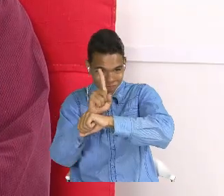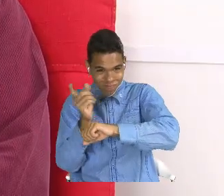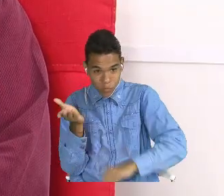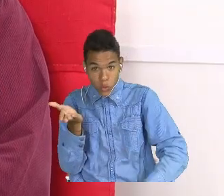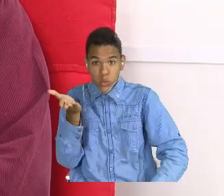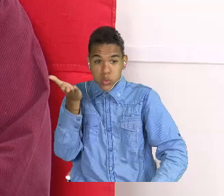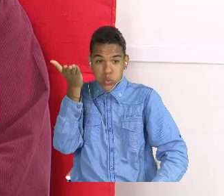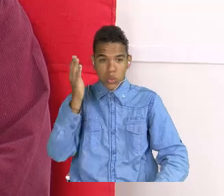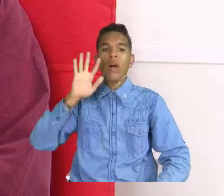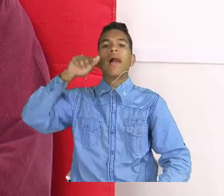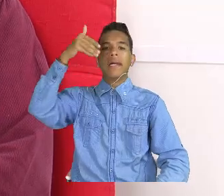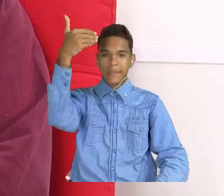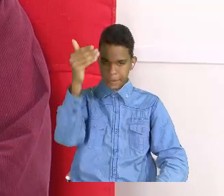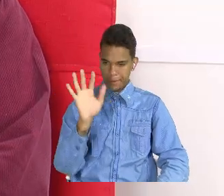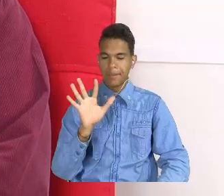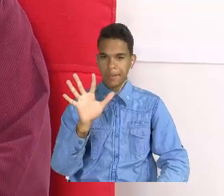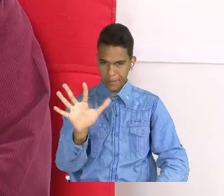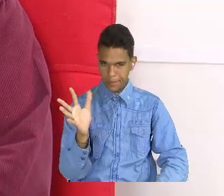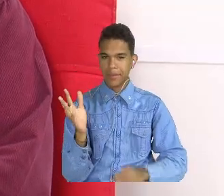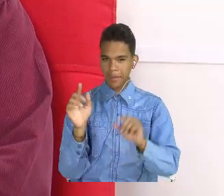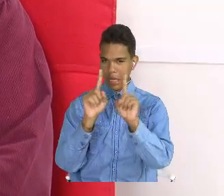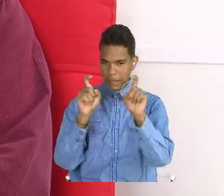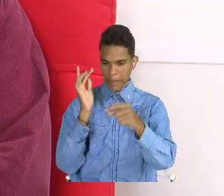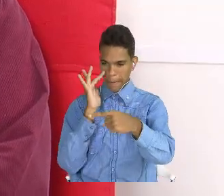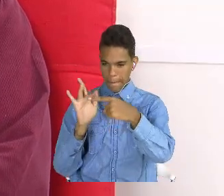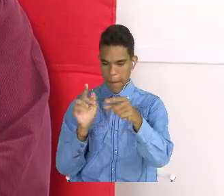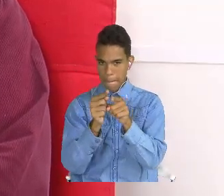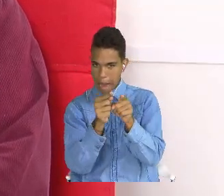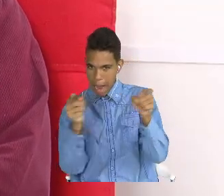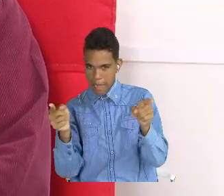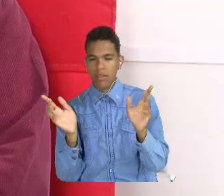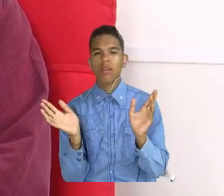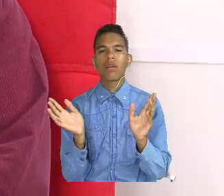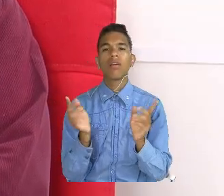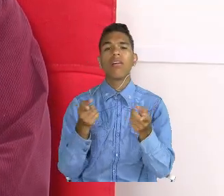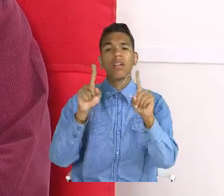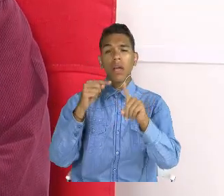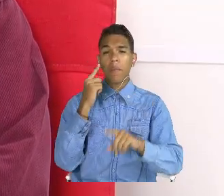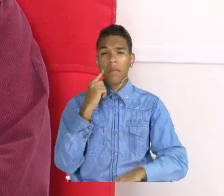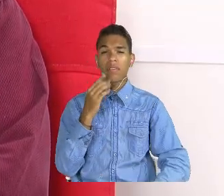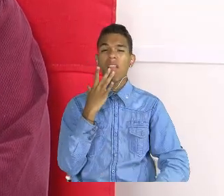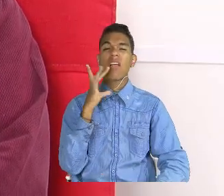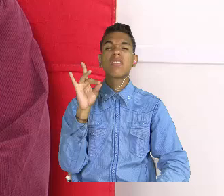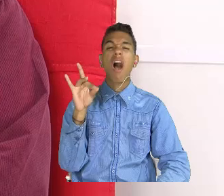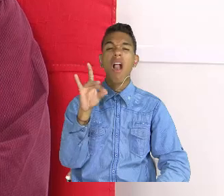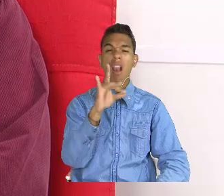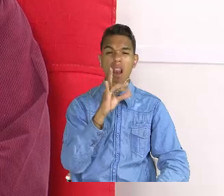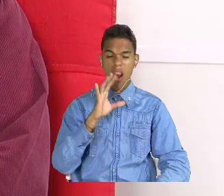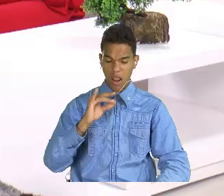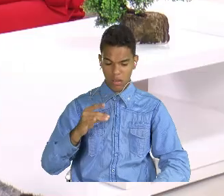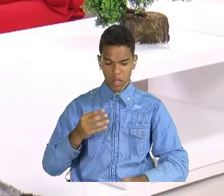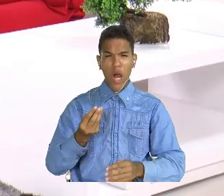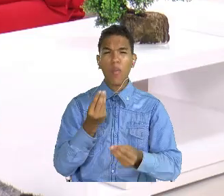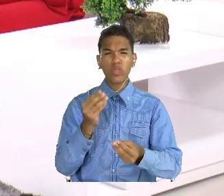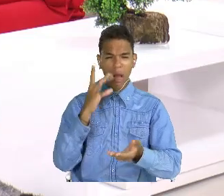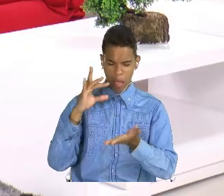se puede llevar también por el tipo de alimentación, la ingesta alta de sodio a través de las sales. Sí, claro que sí. Bueno, hoy hablando de diabetes y el